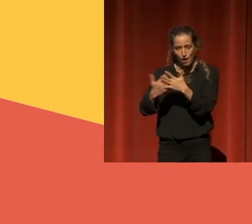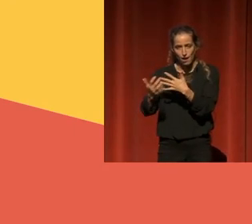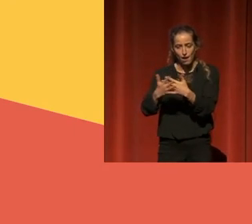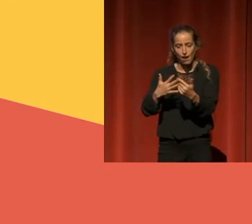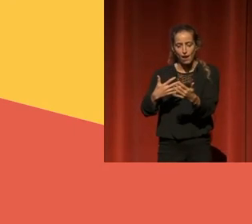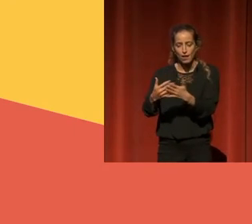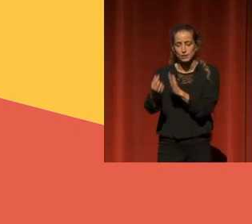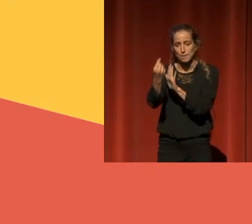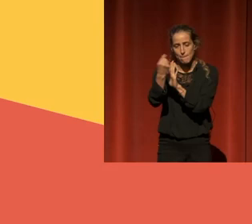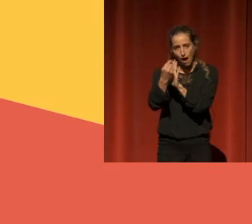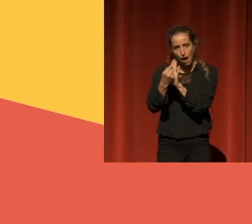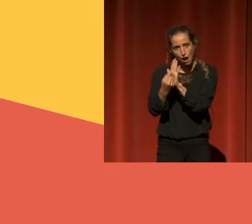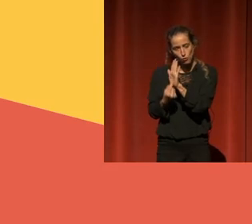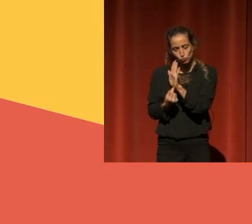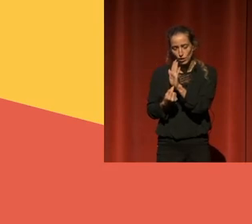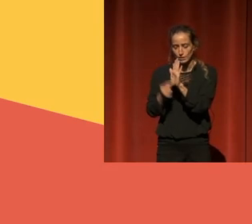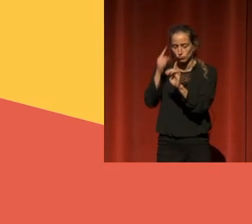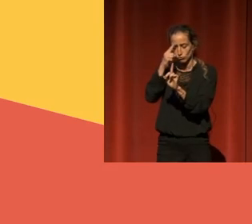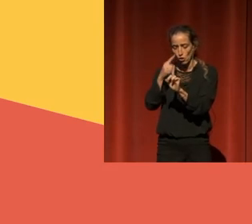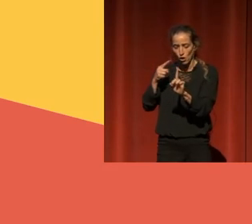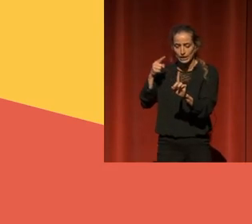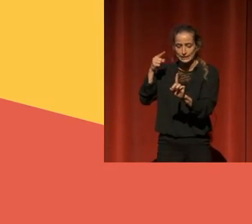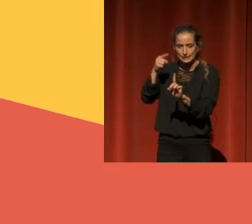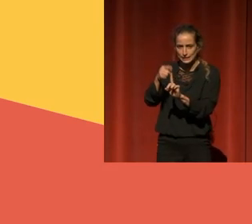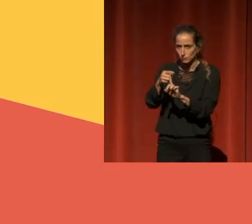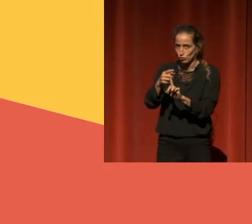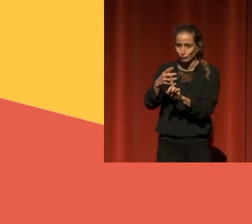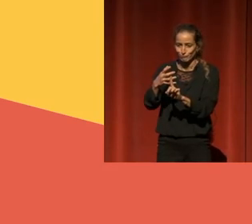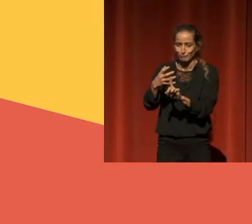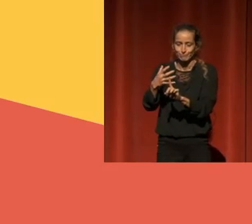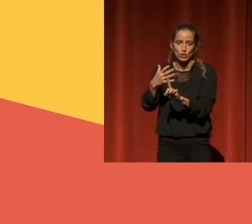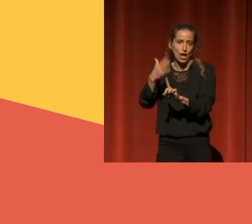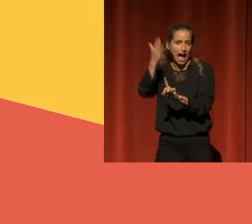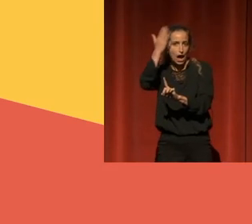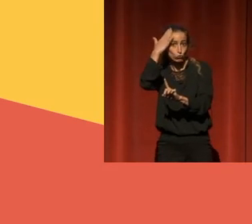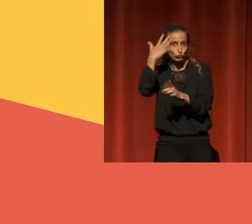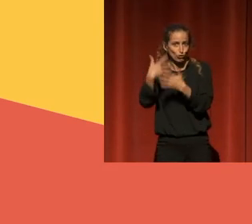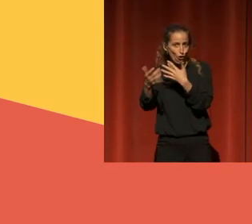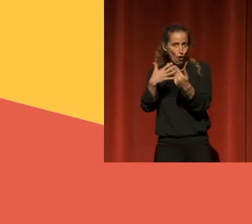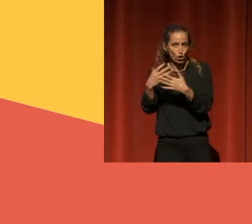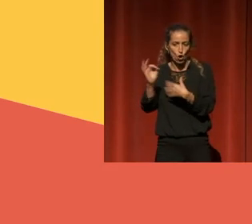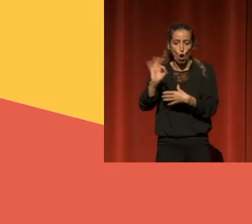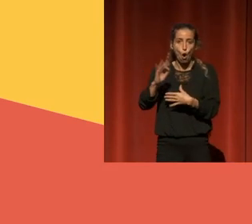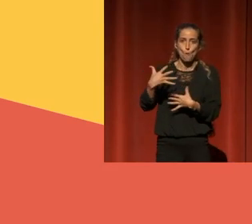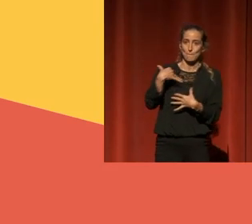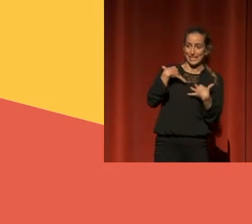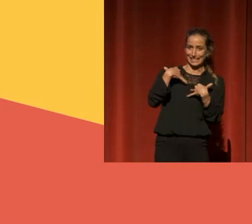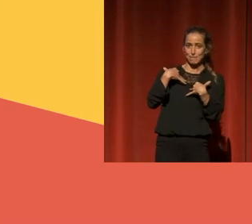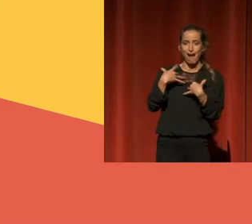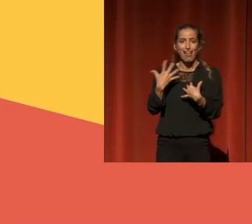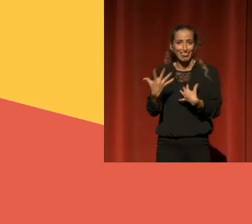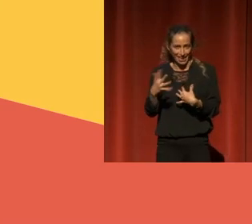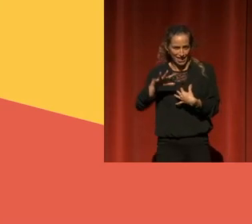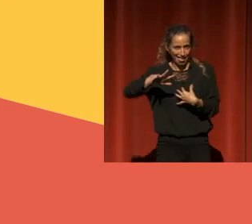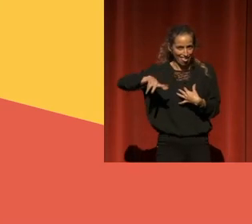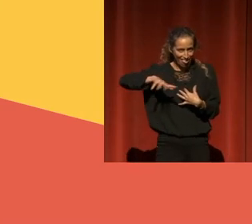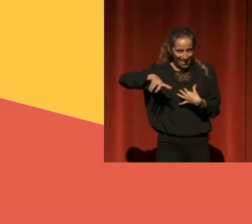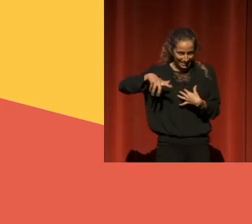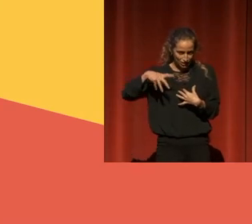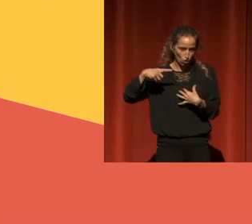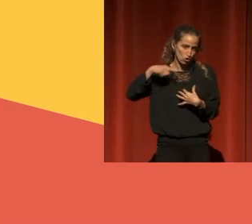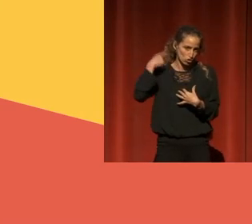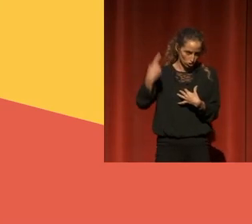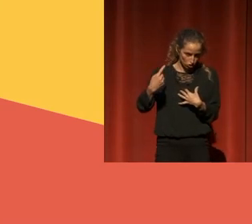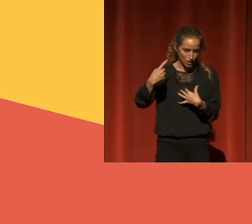pautas para no ser autor ni víctima de delitos informáticos y también el Instituto